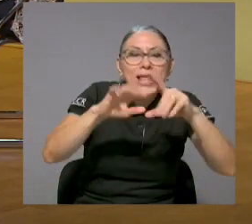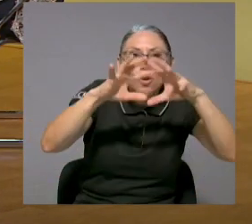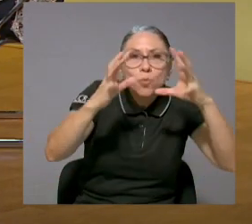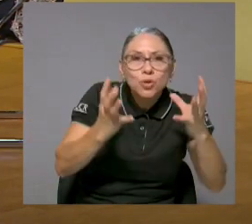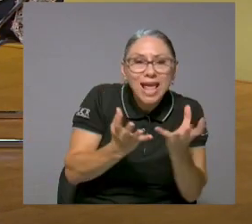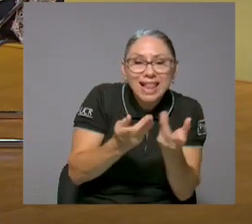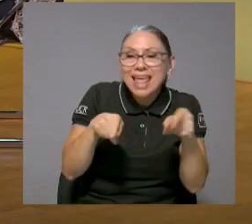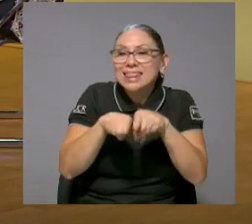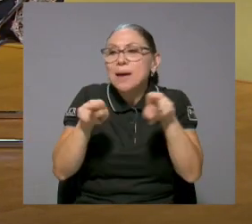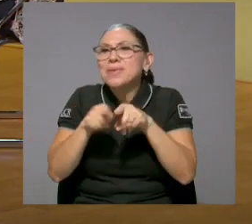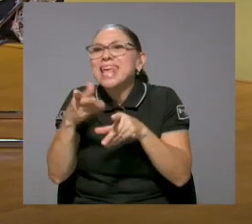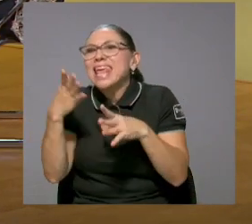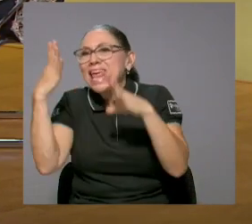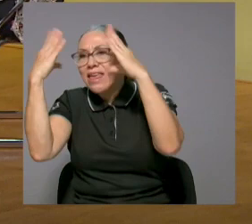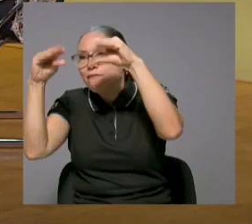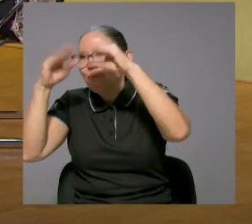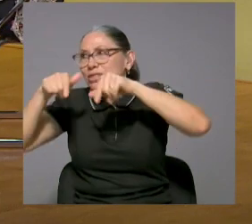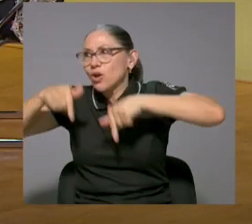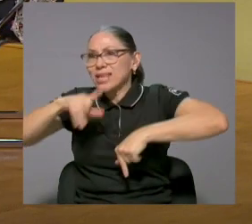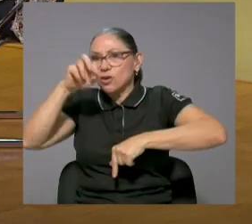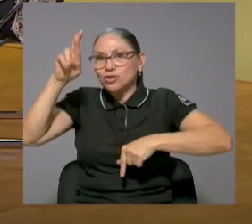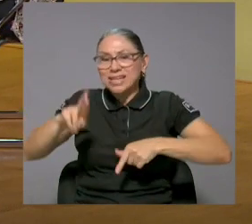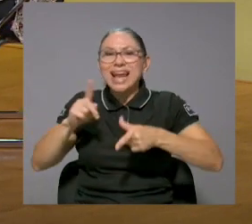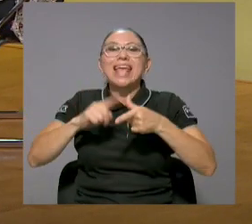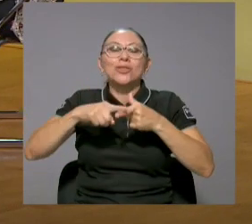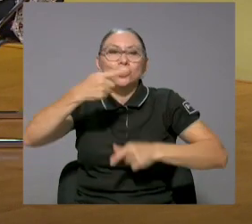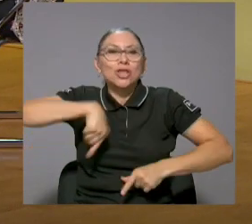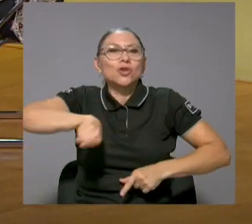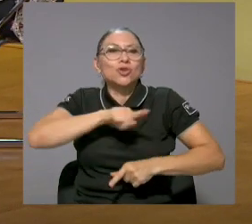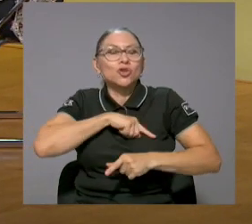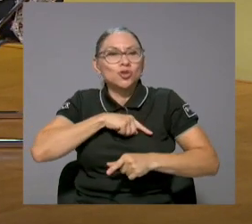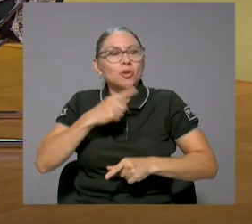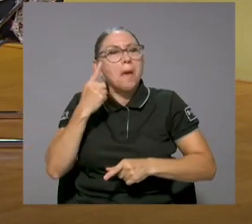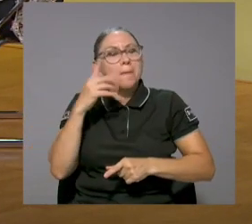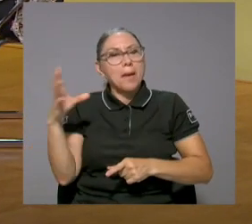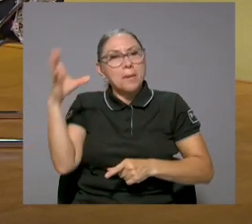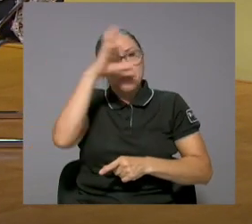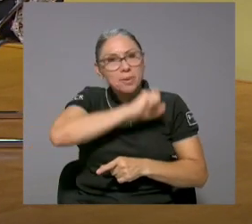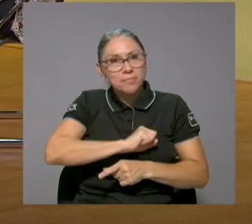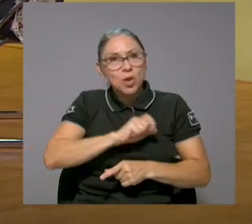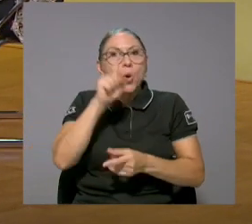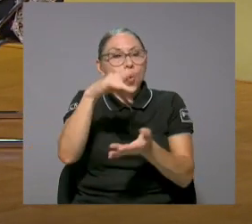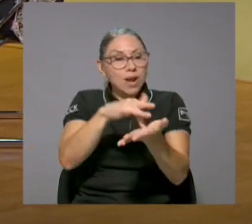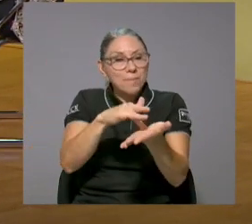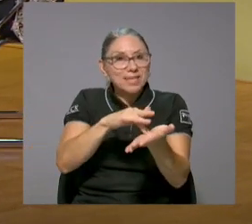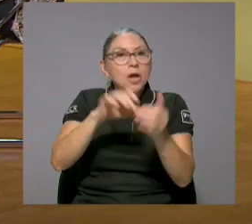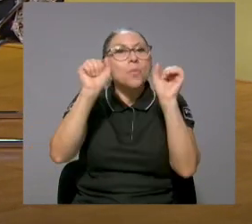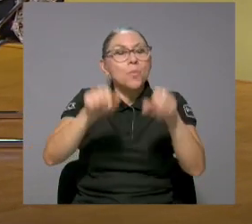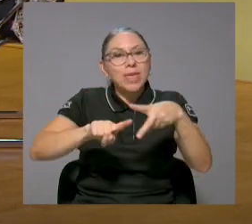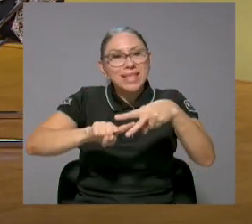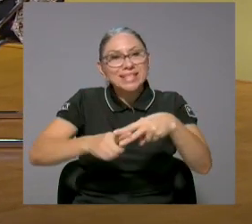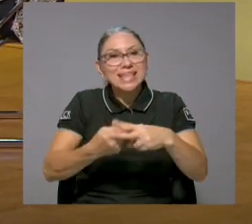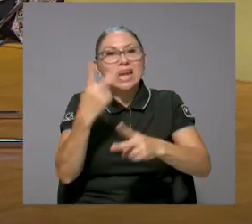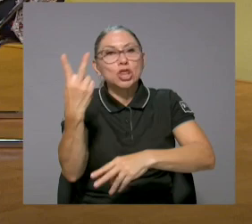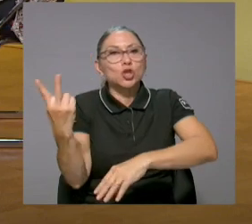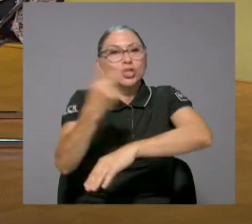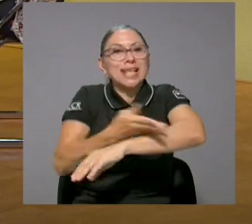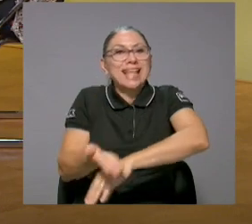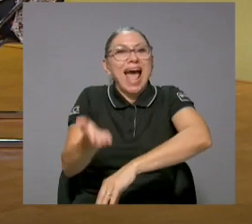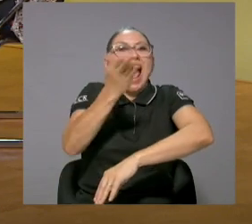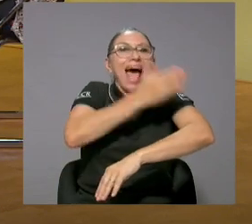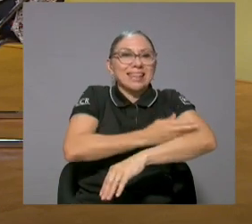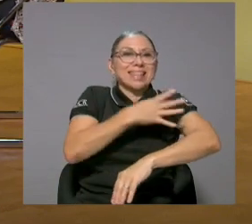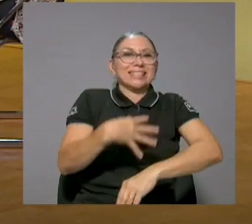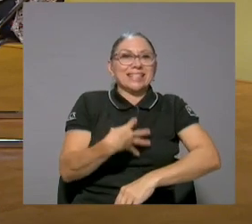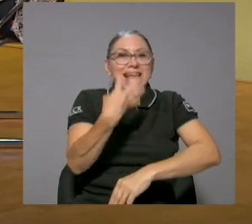pues encontramos una opción de profilaxis que se puede iniciar inclusive 2 días antes de partir al lugar a donde tenemos casos